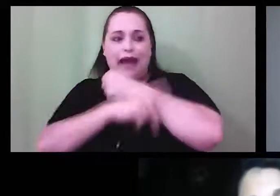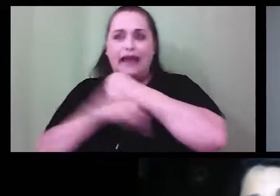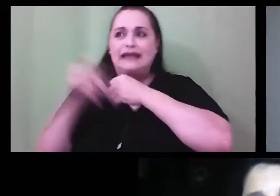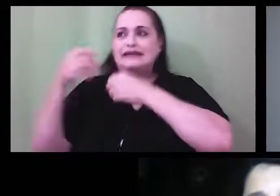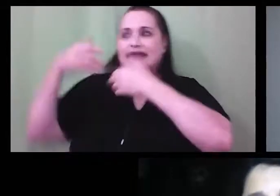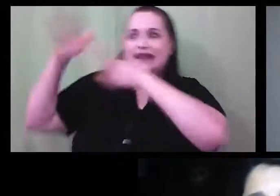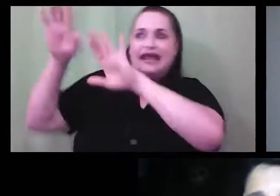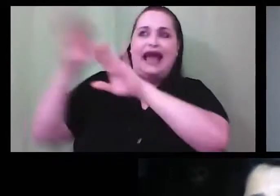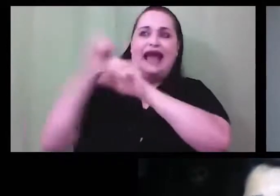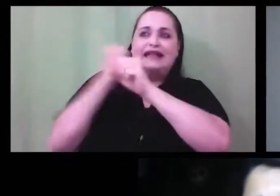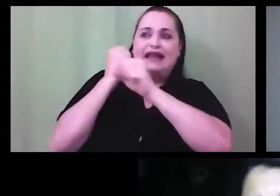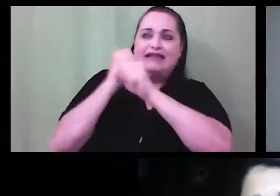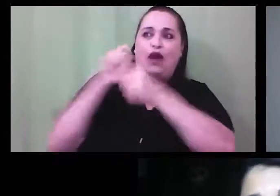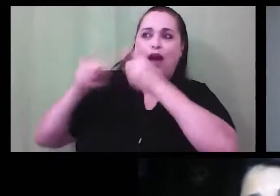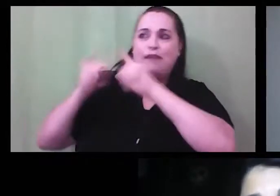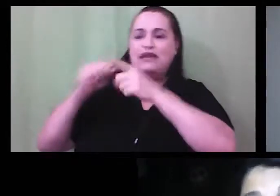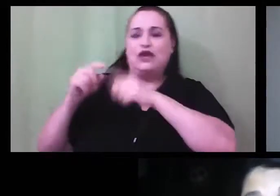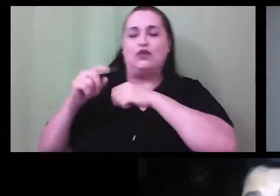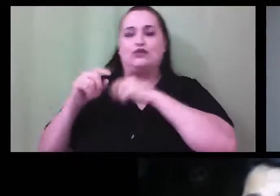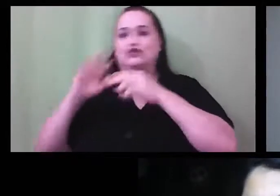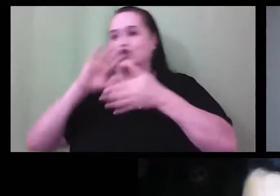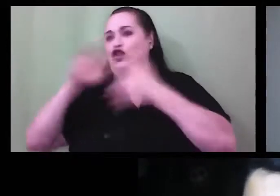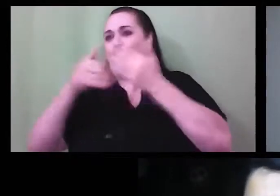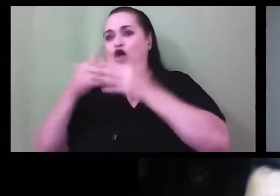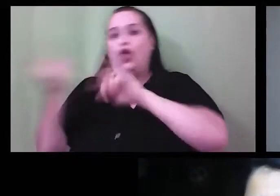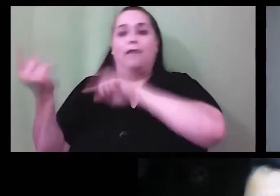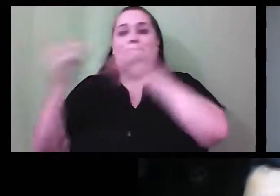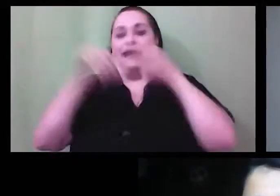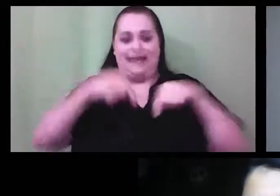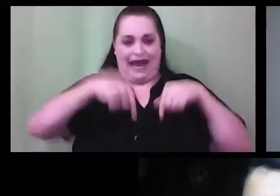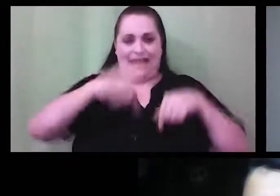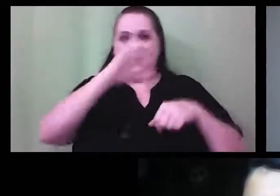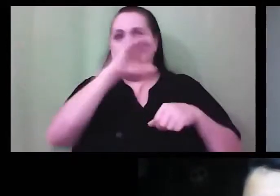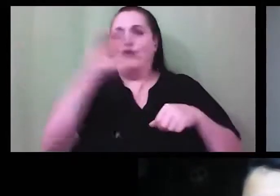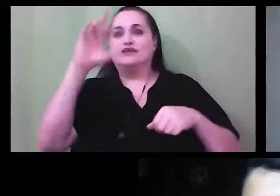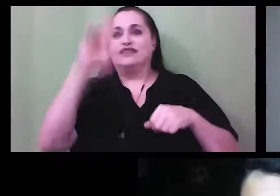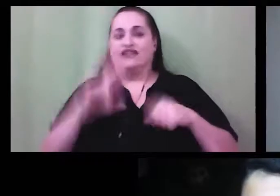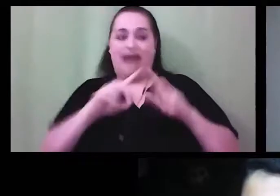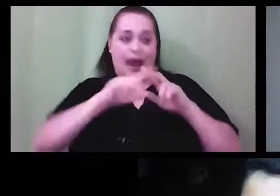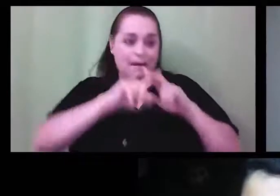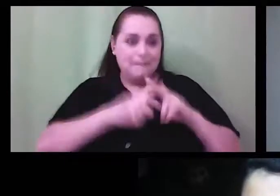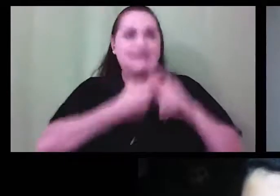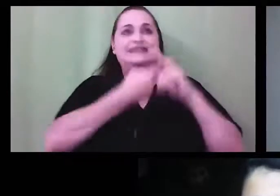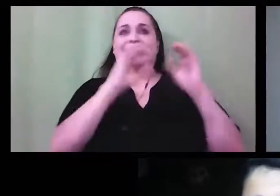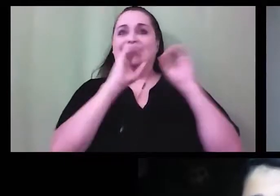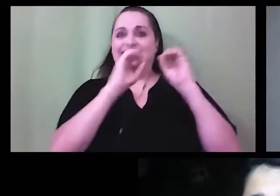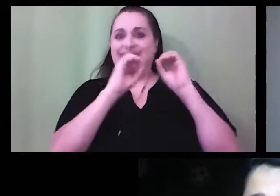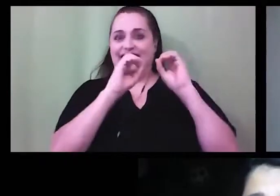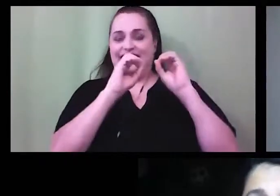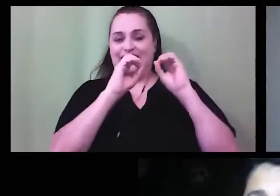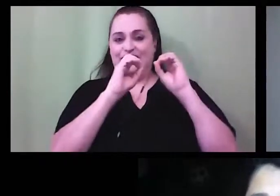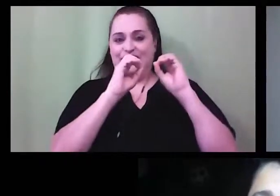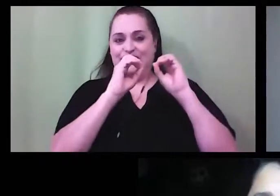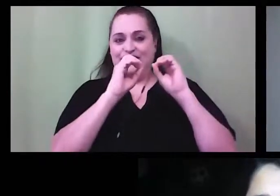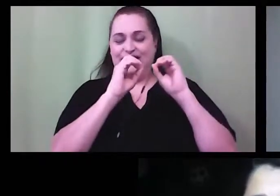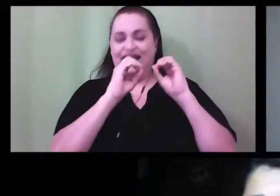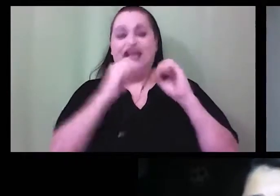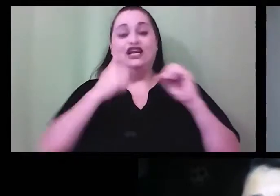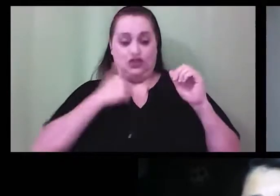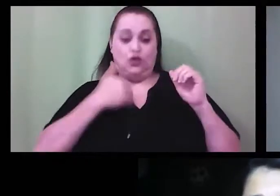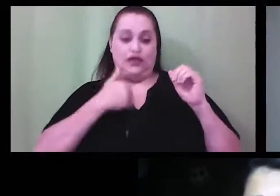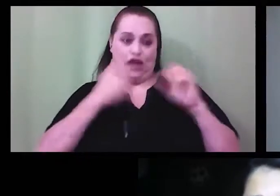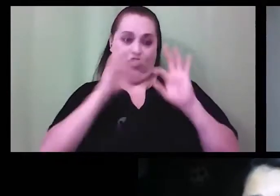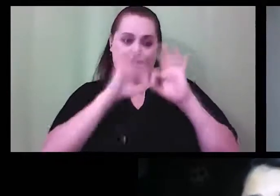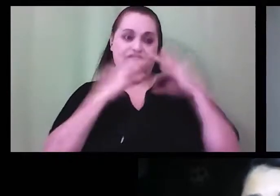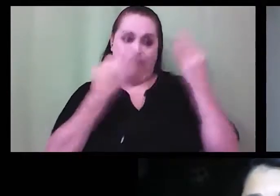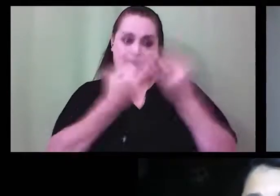familia, amigos, un estilo de vida y venir para Costa Rica a empezar prácticamente de cero, aunque yo tengo mi familia aquí,